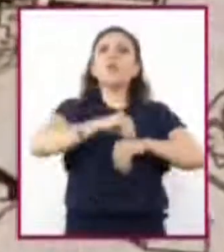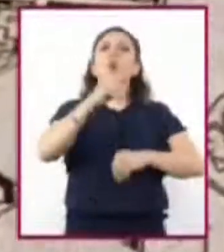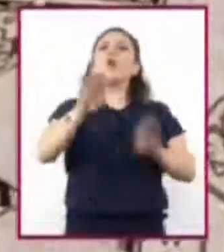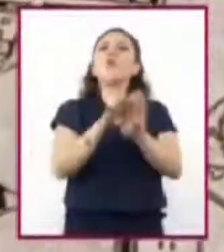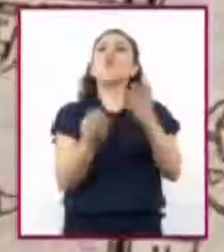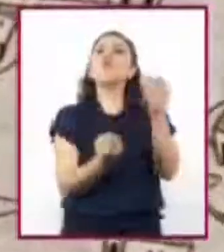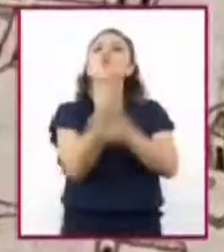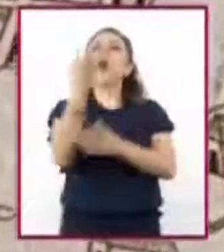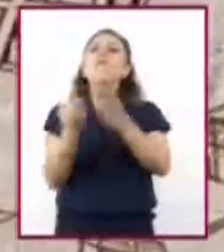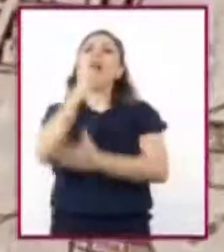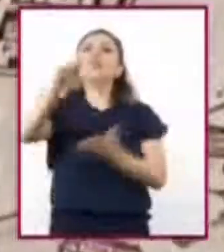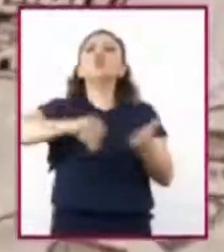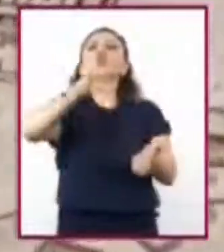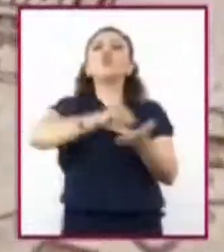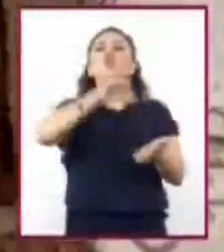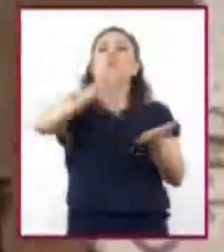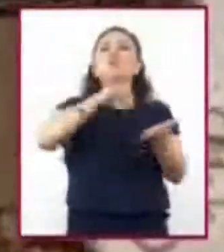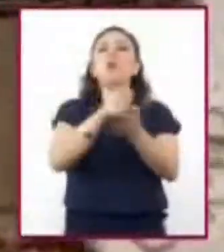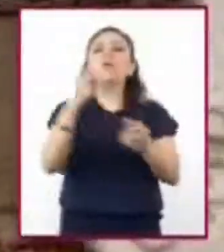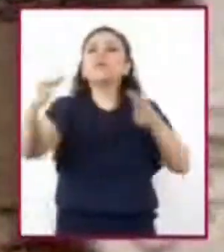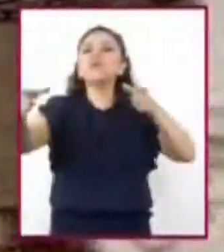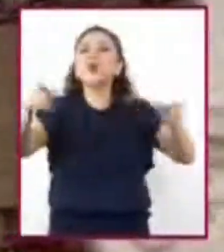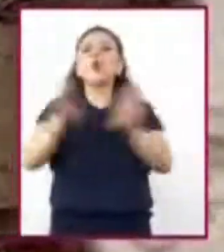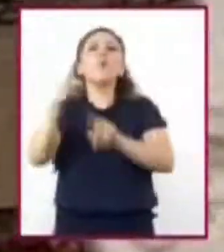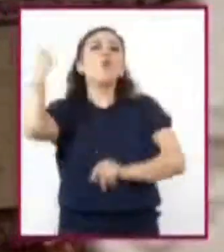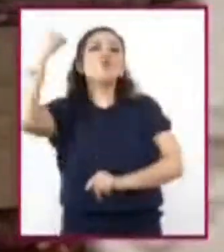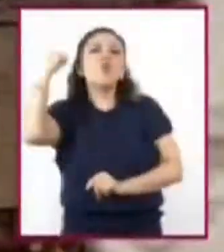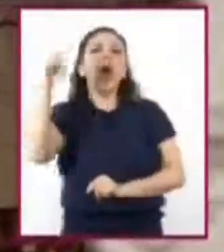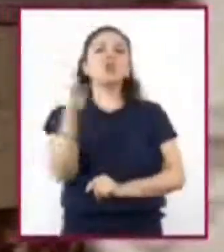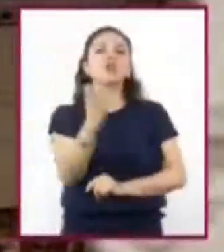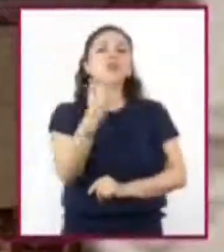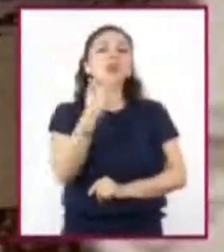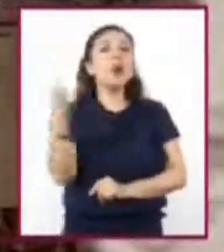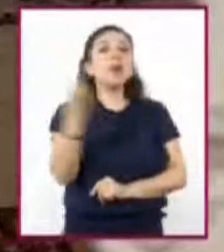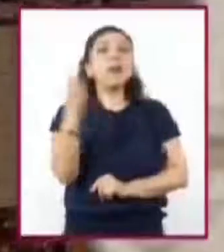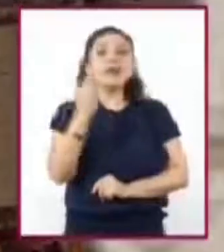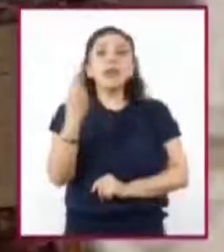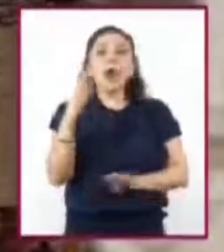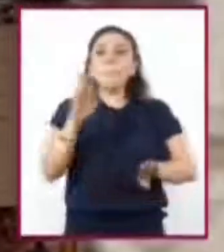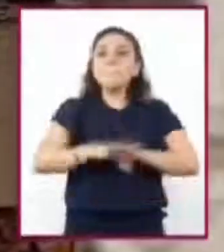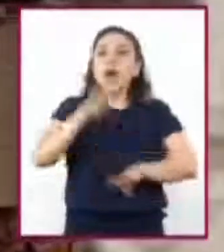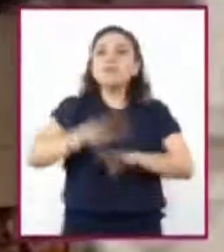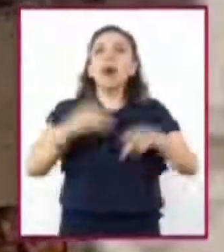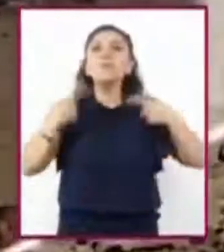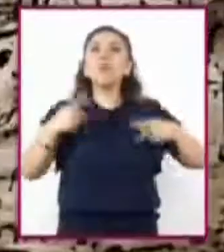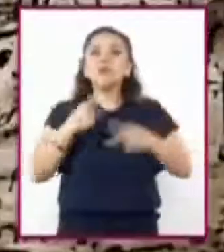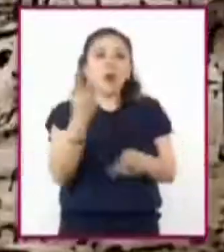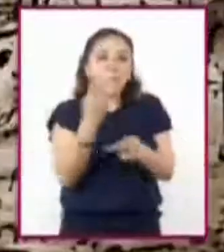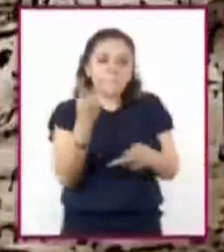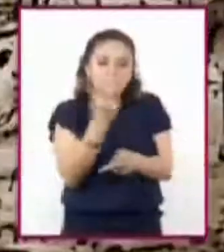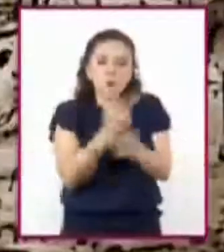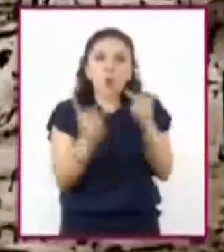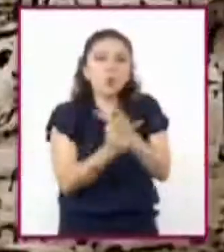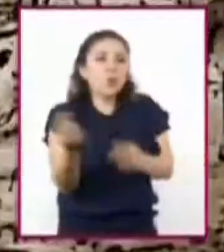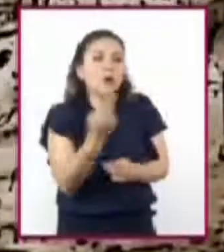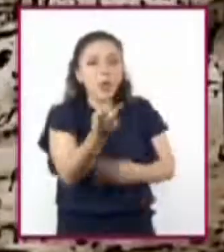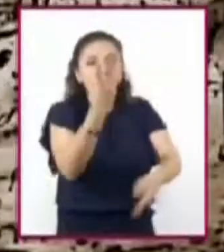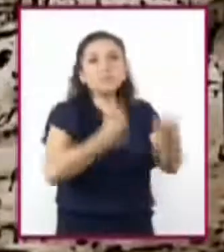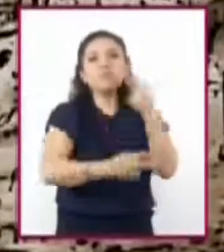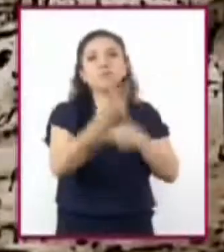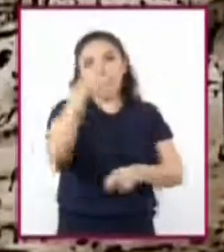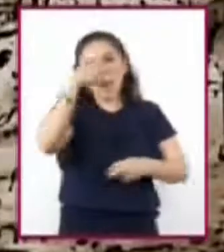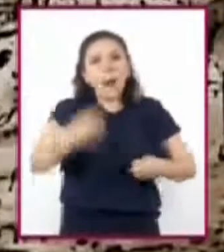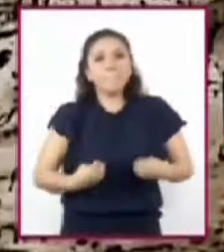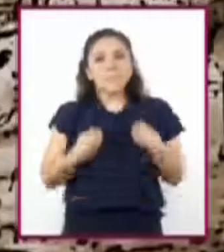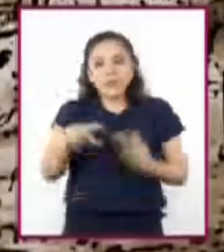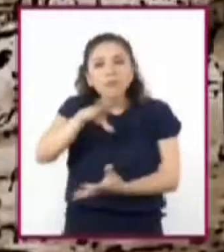urbanos, como el caso de las ciudades de Durango y Chihuahua, que requerían satisfacer la demanda de productos agrícolas y ganaderos de su